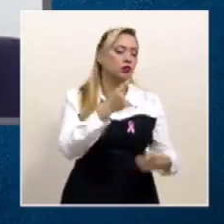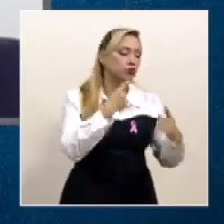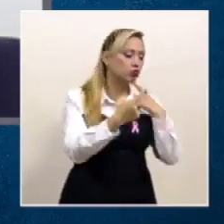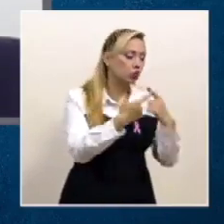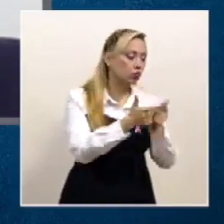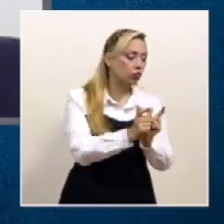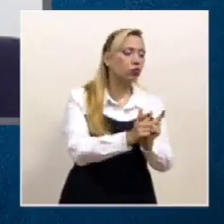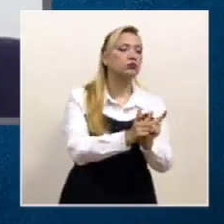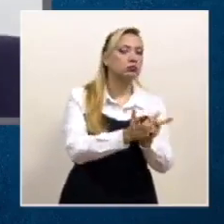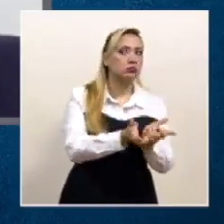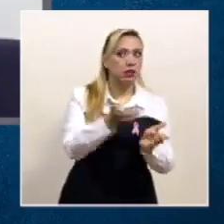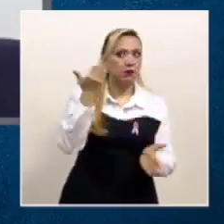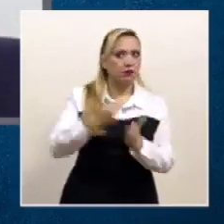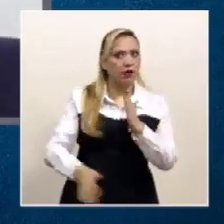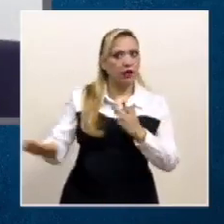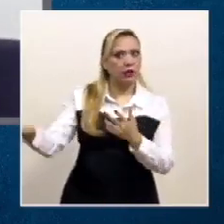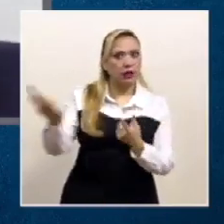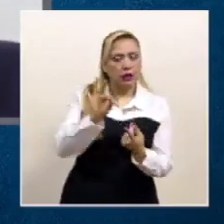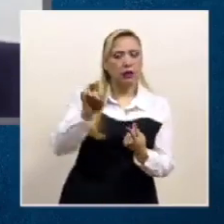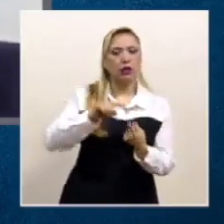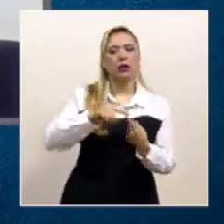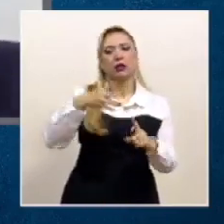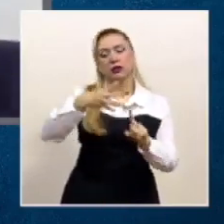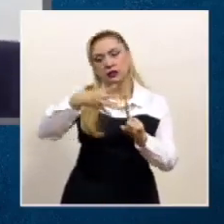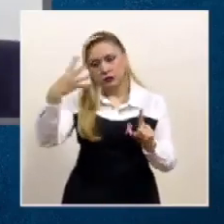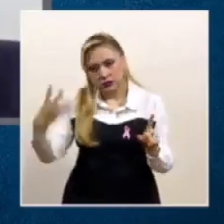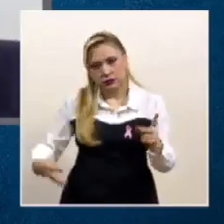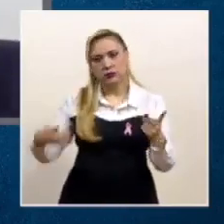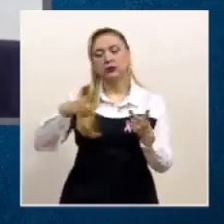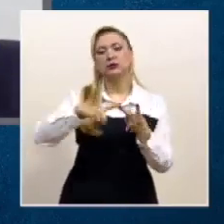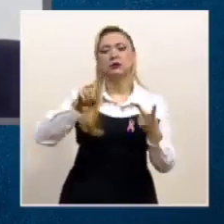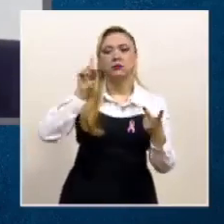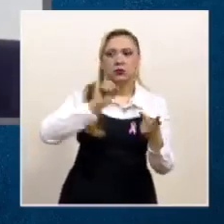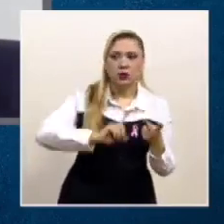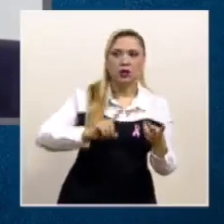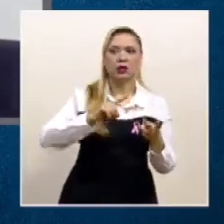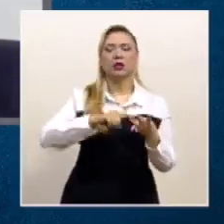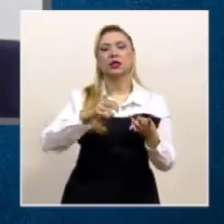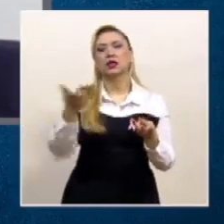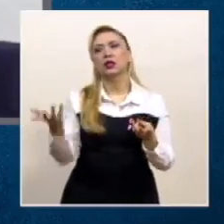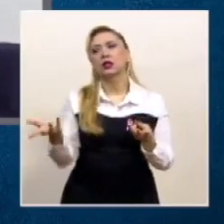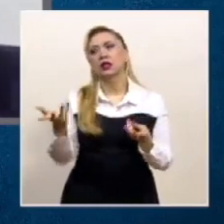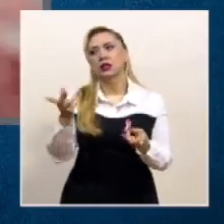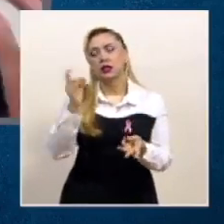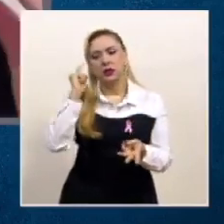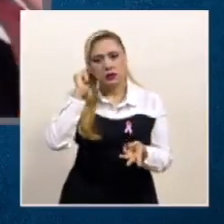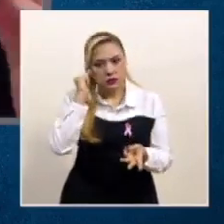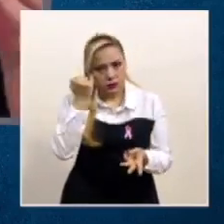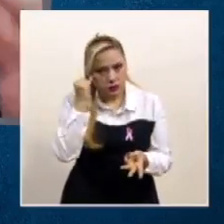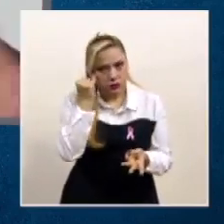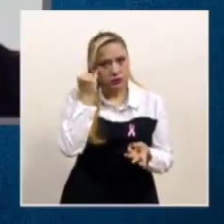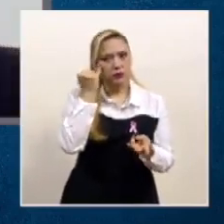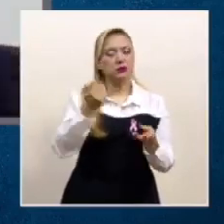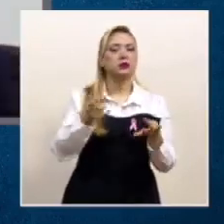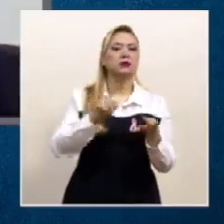diversos grupos de población, ¿no? Y ya mencionabas tú algunos hace rato, a personas indígenas, a